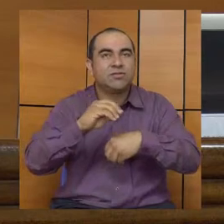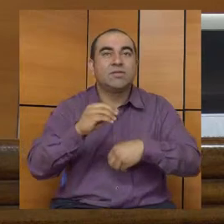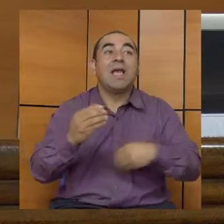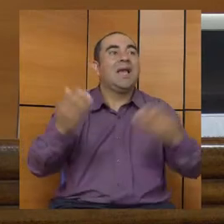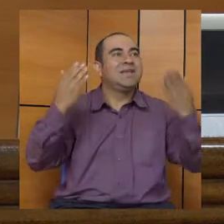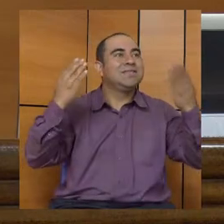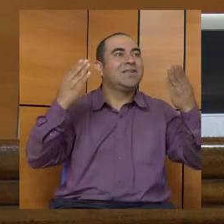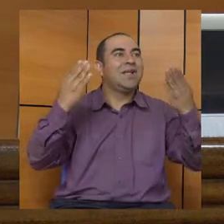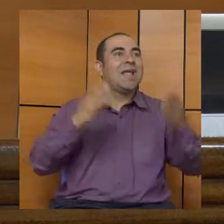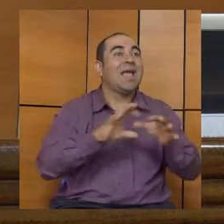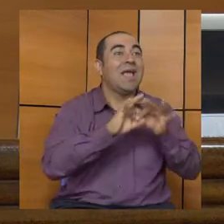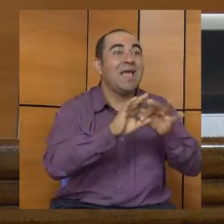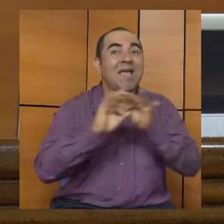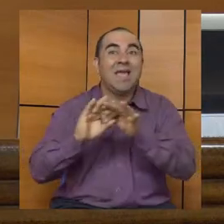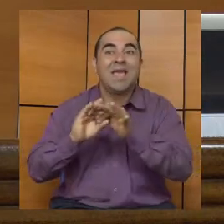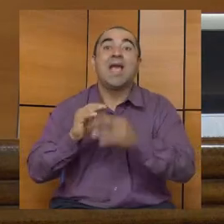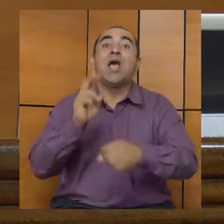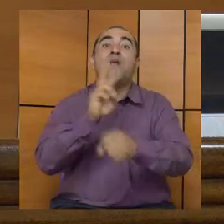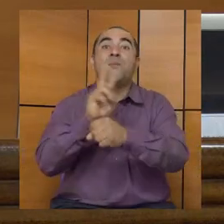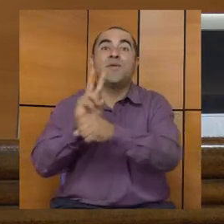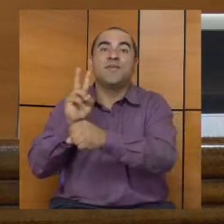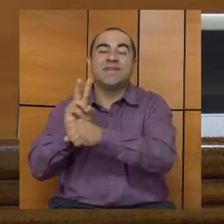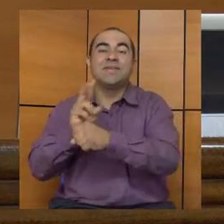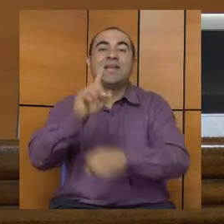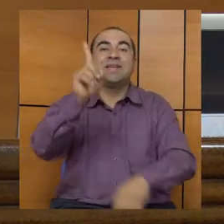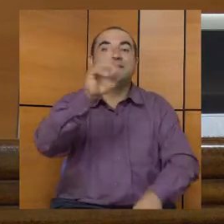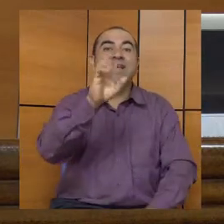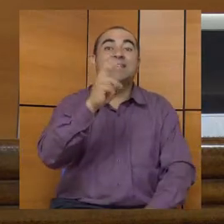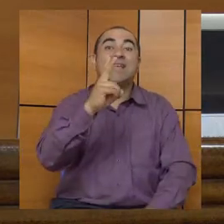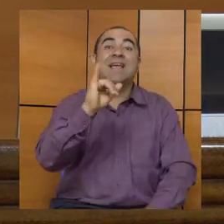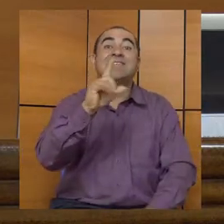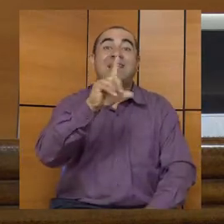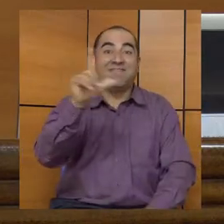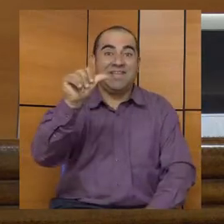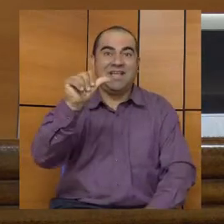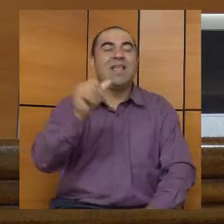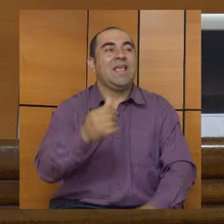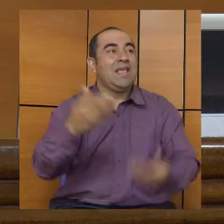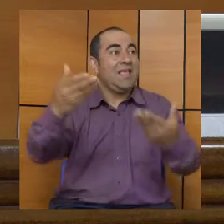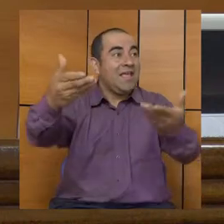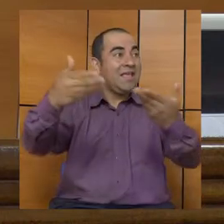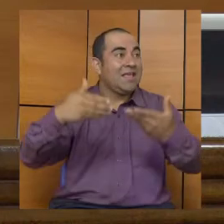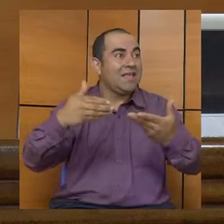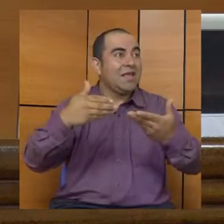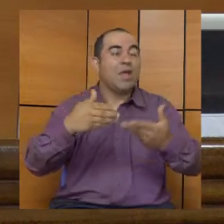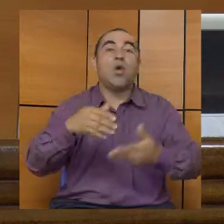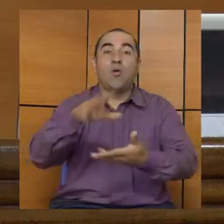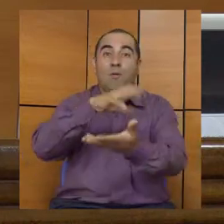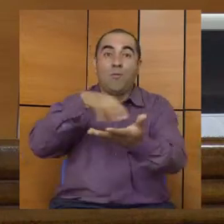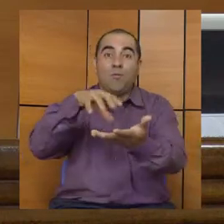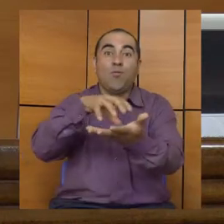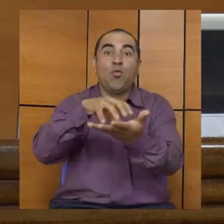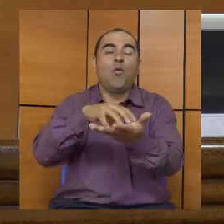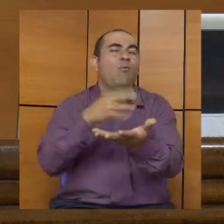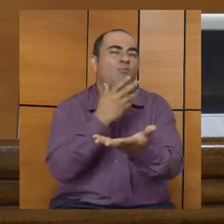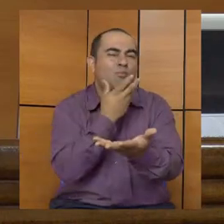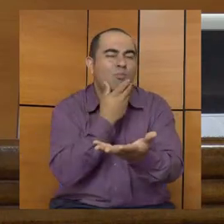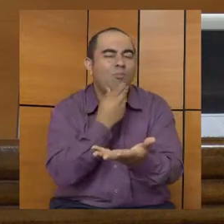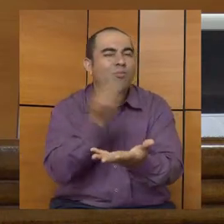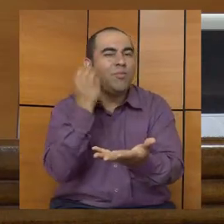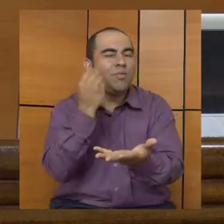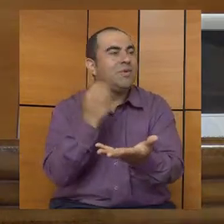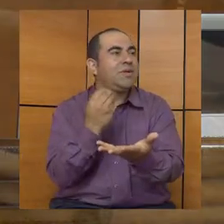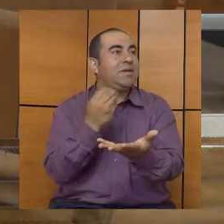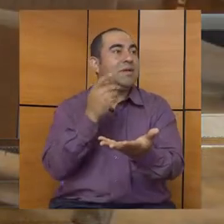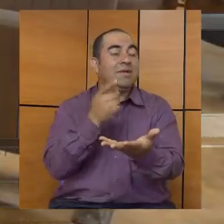saludar y darle la bienvenida a los profesores de la Universidad de Sevilla, que había estado conversando con ellos, que vienen de una ciudad tan linda. Pero bueno, ya vieron parte de